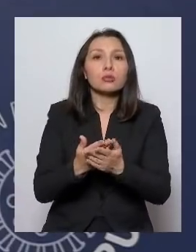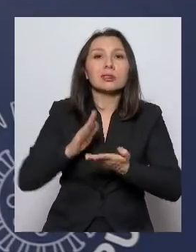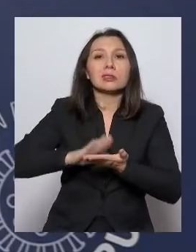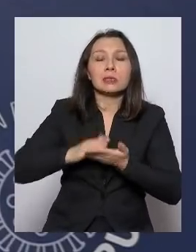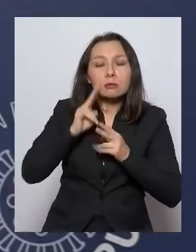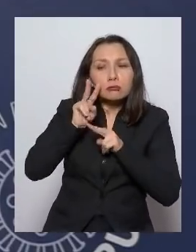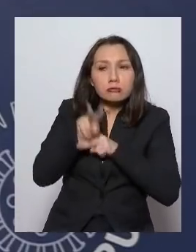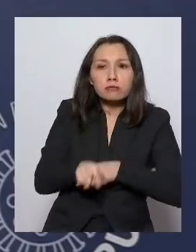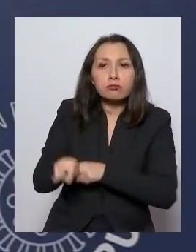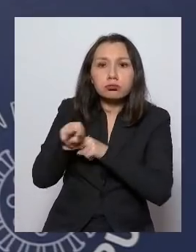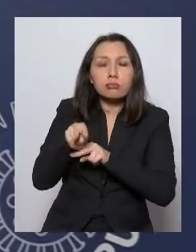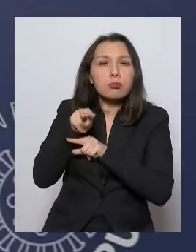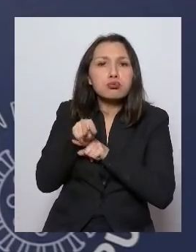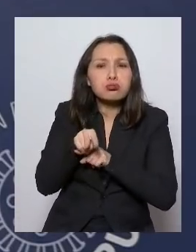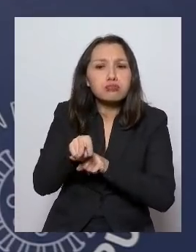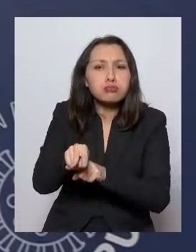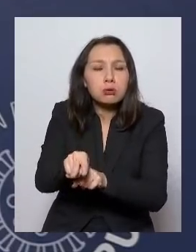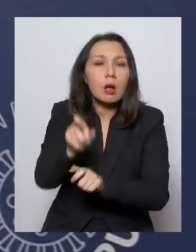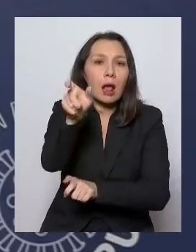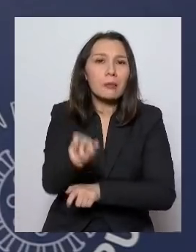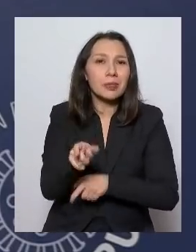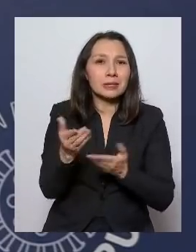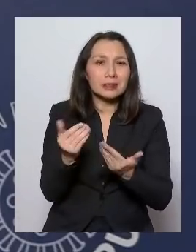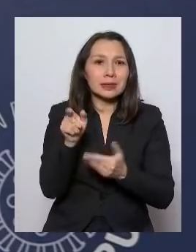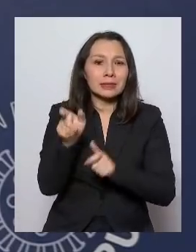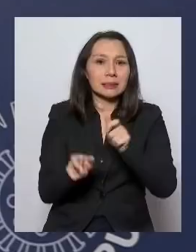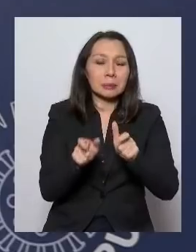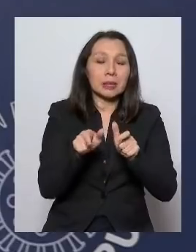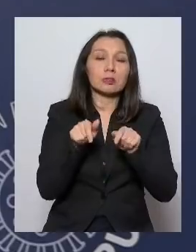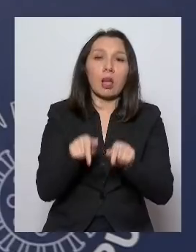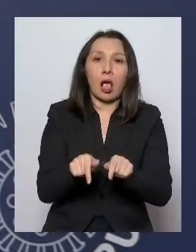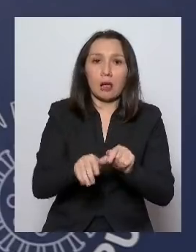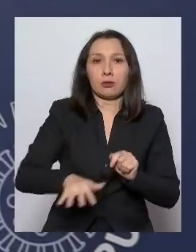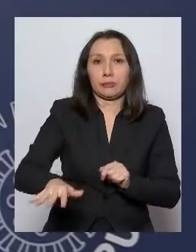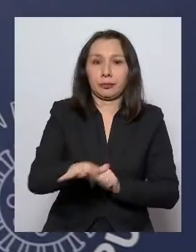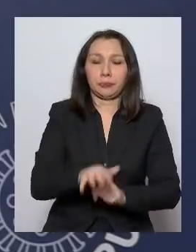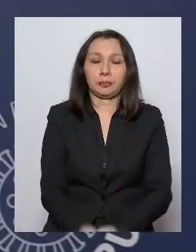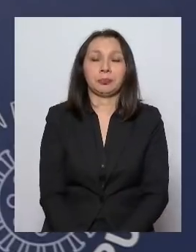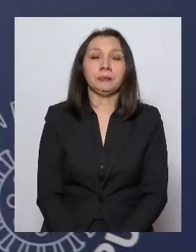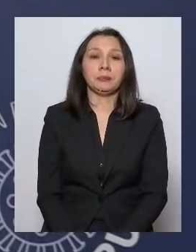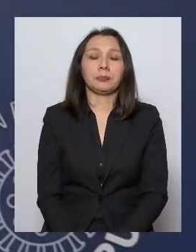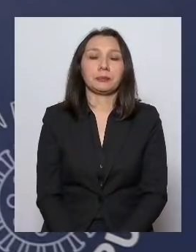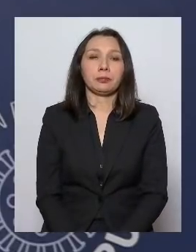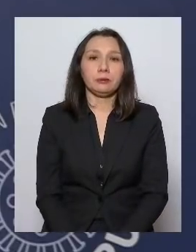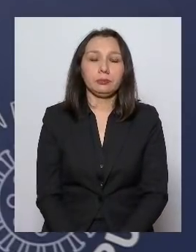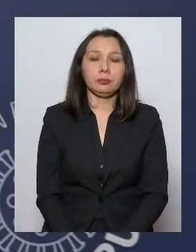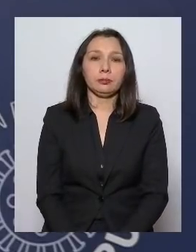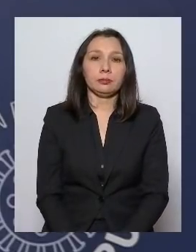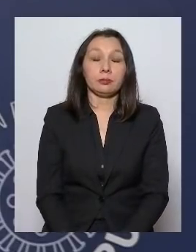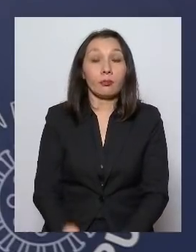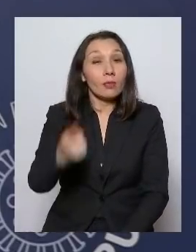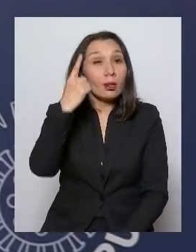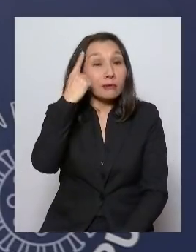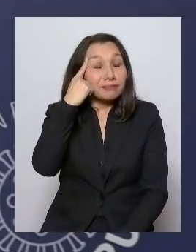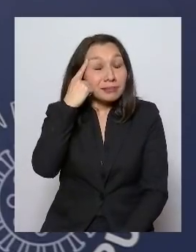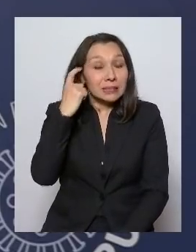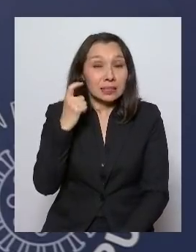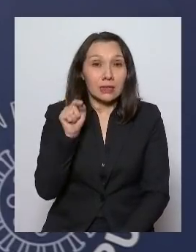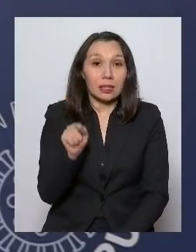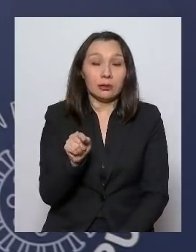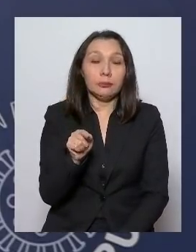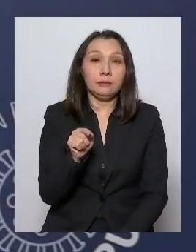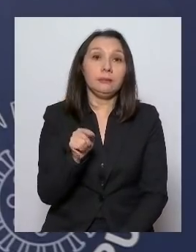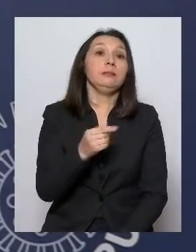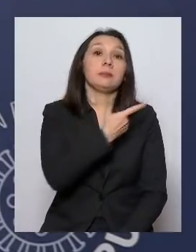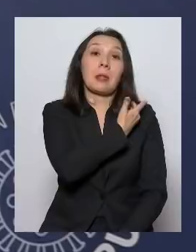epidemiológico y vigilancia que se requiere para esta condición. Creo que